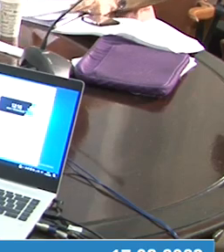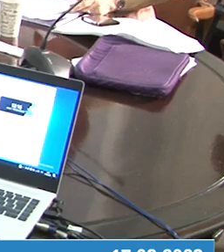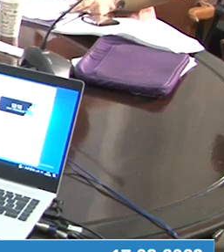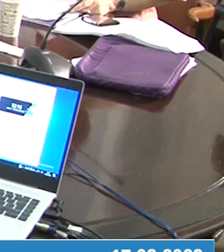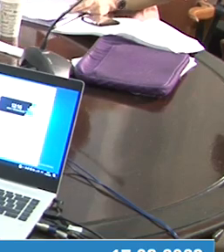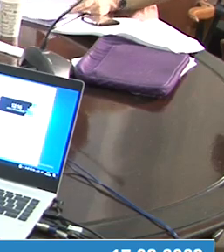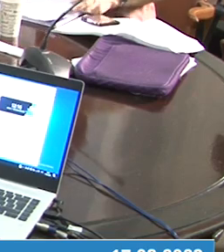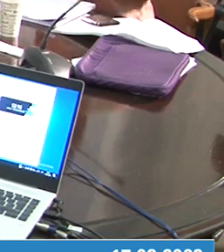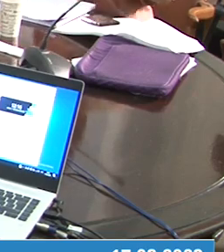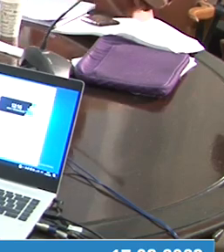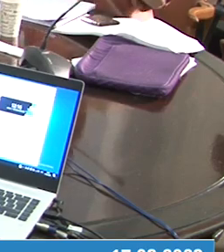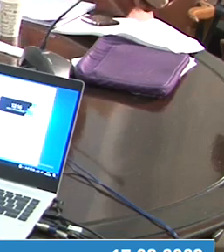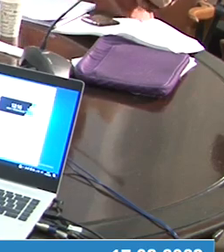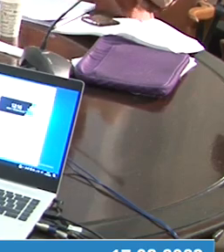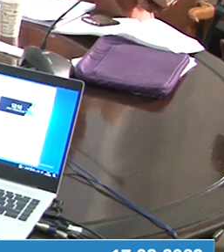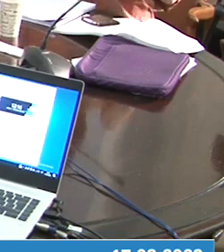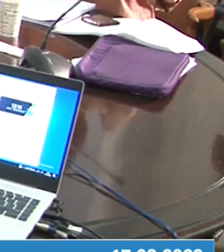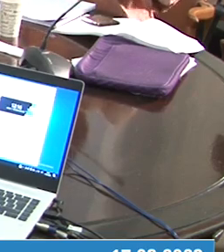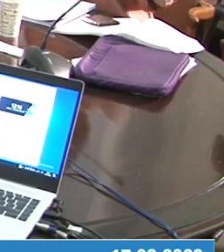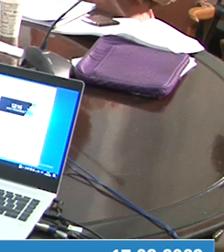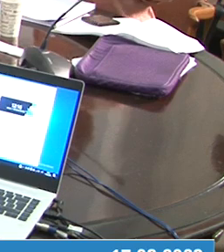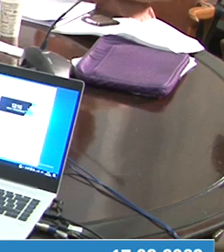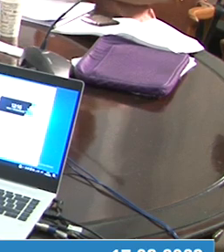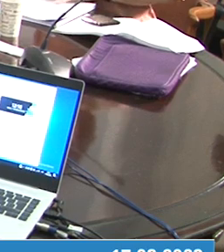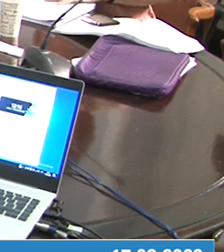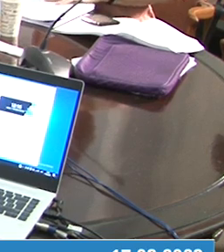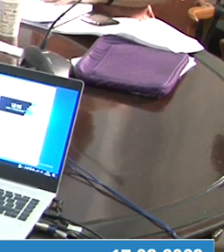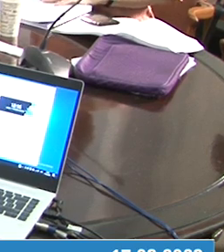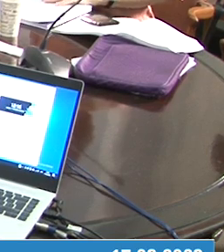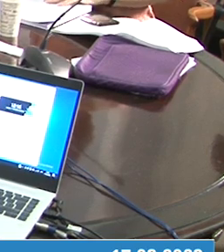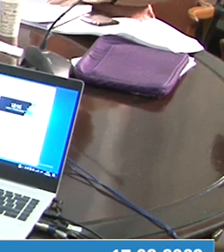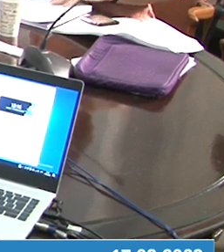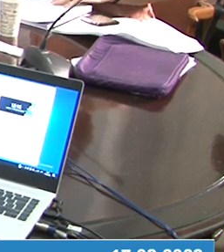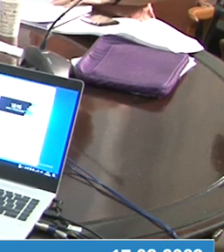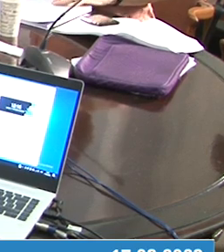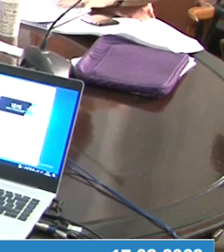Muchas gracias, señor presidente. Quiero